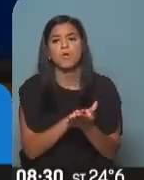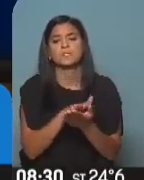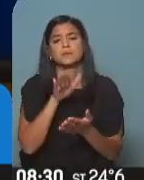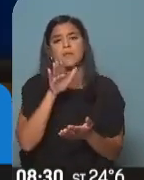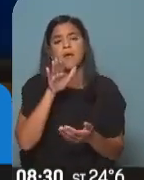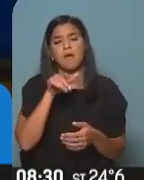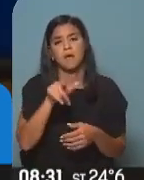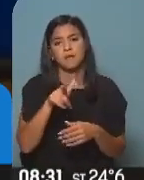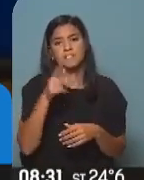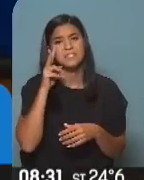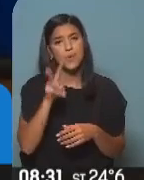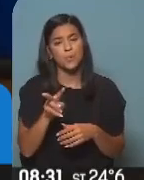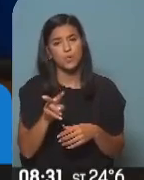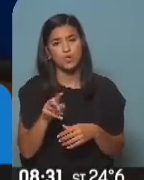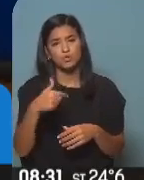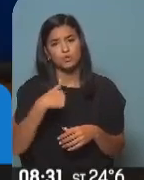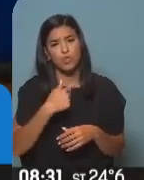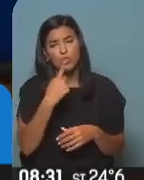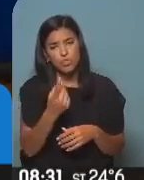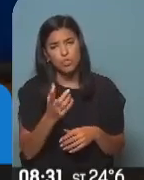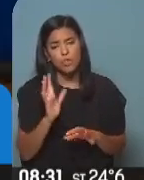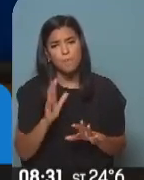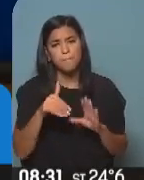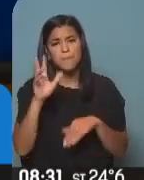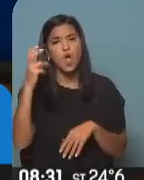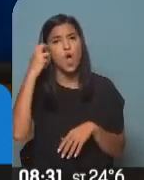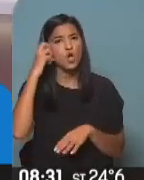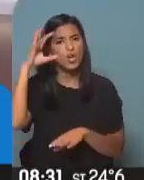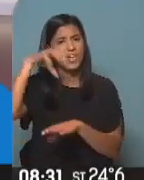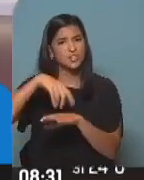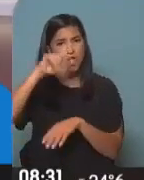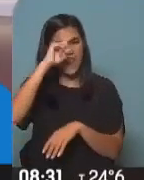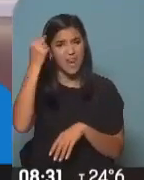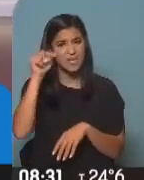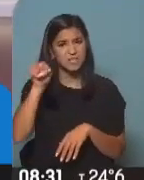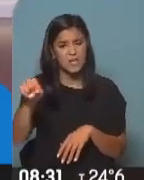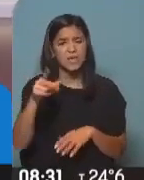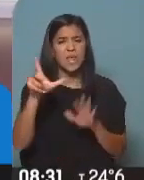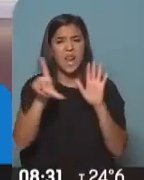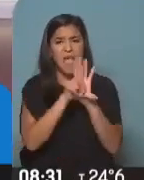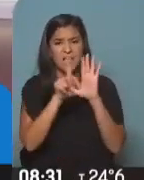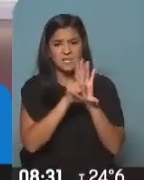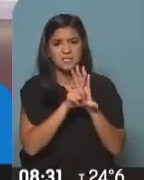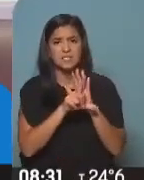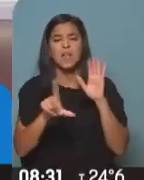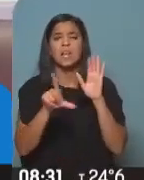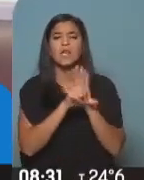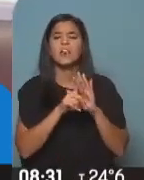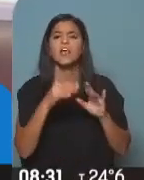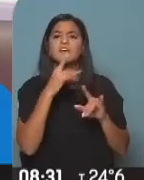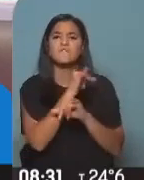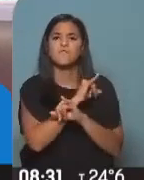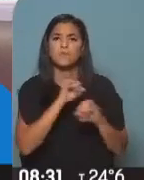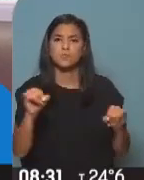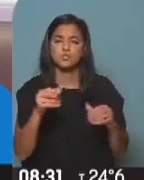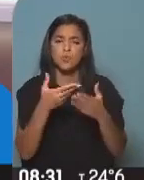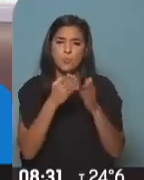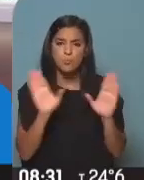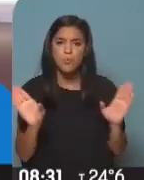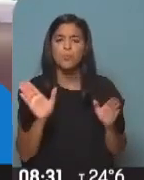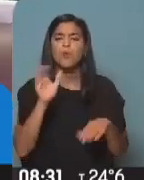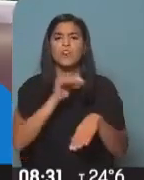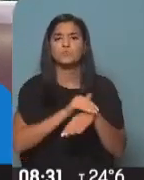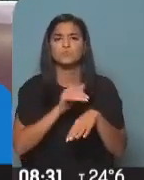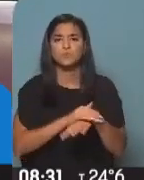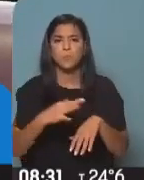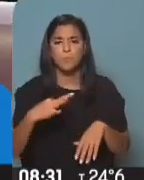corrupción que se vio plasmada, yo te diría, principalmente en el Congreso de la Nación, donde salieron varias leyes, la ley de acceso a la información pública, de responsabilidad penal de las